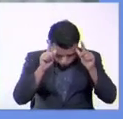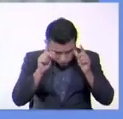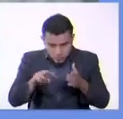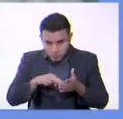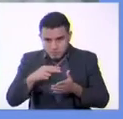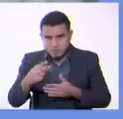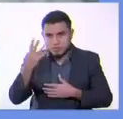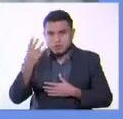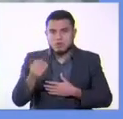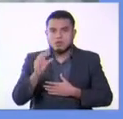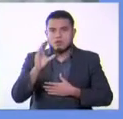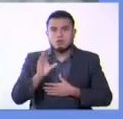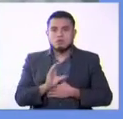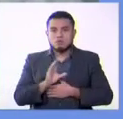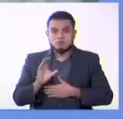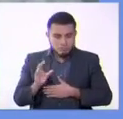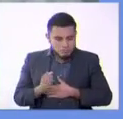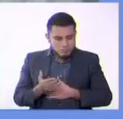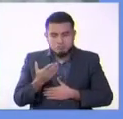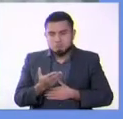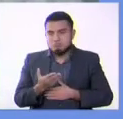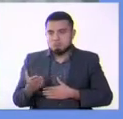Cruz, etcétera.